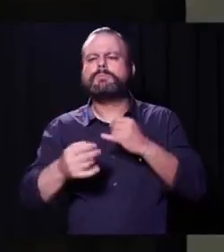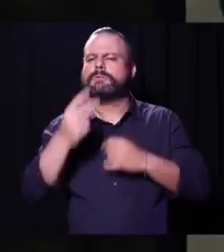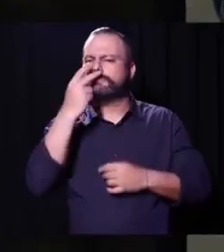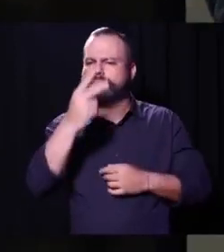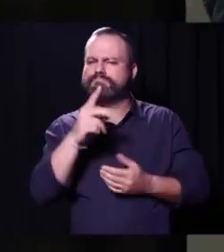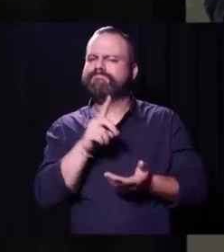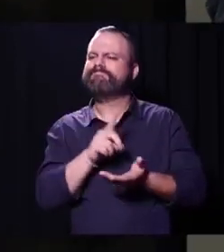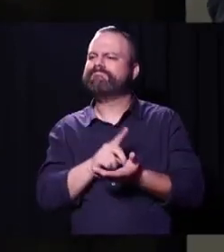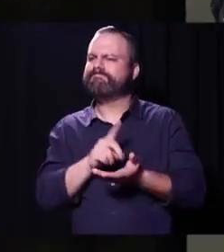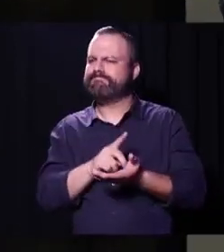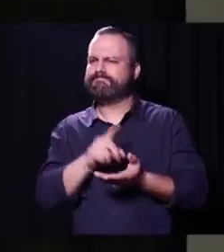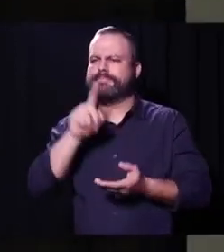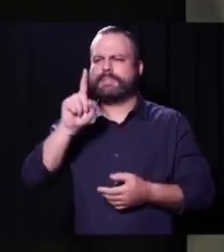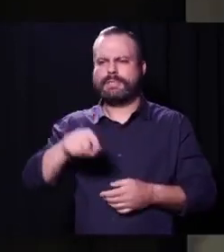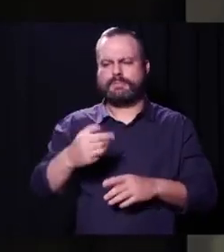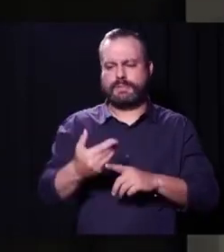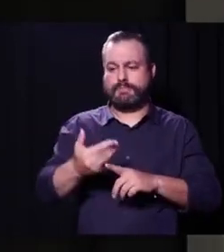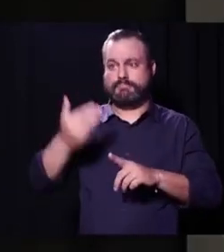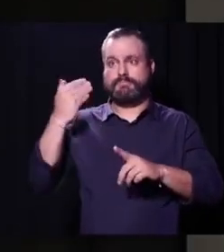aquí? Dieron el año pasado.